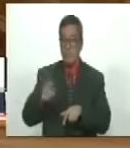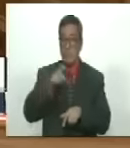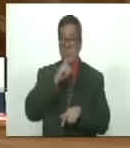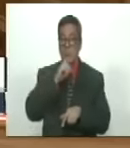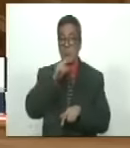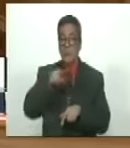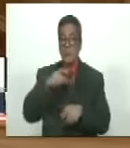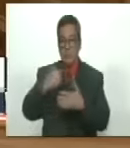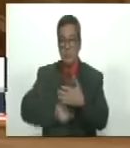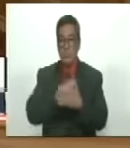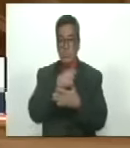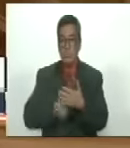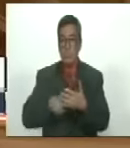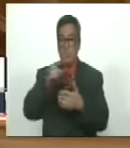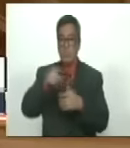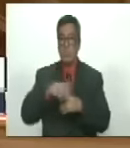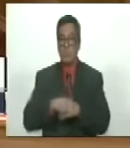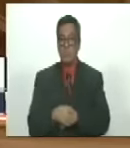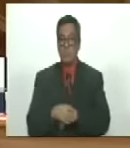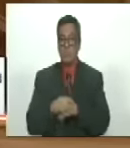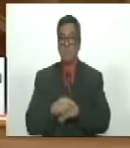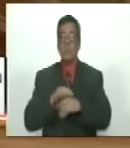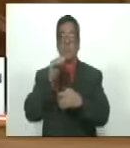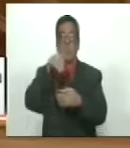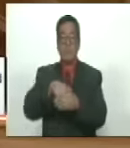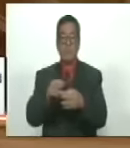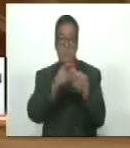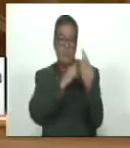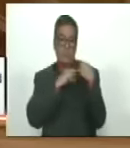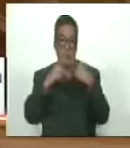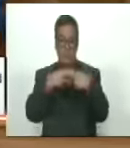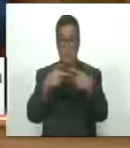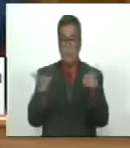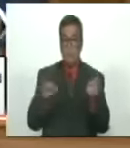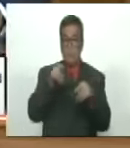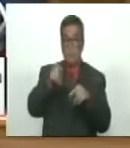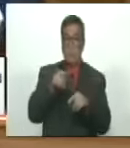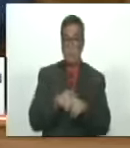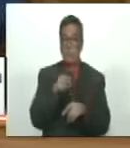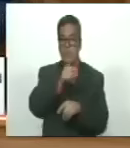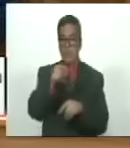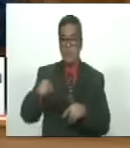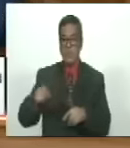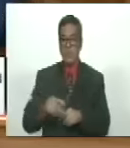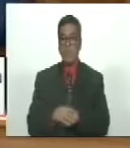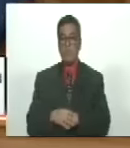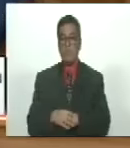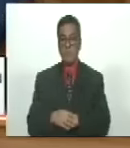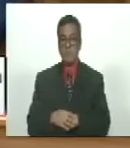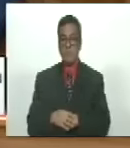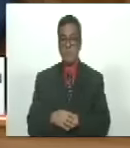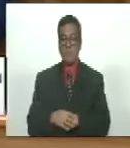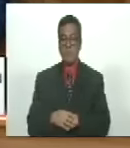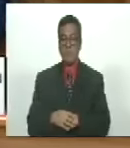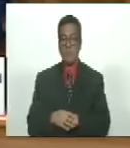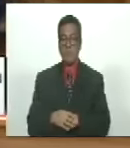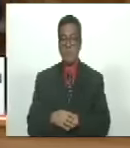y aquí prohíbe la postulación para cargos públicos de este tipo de personas. Muy bien.